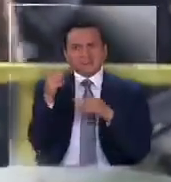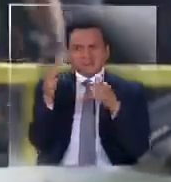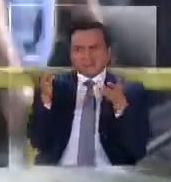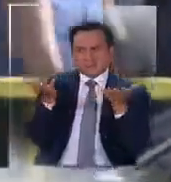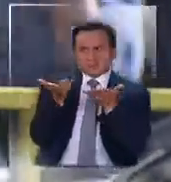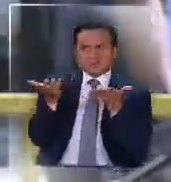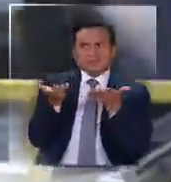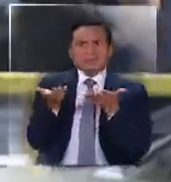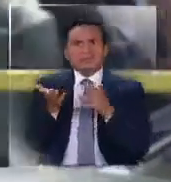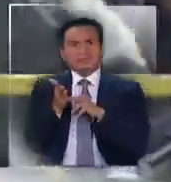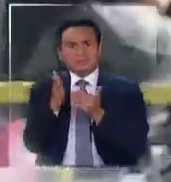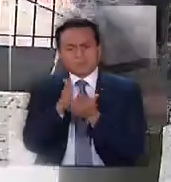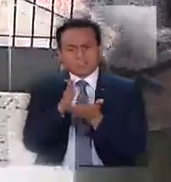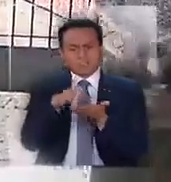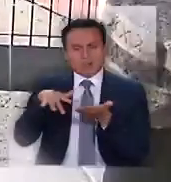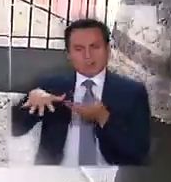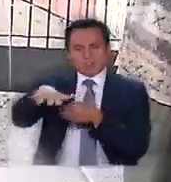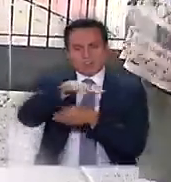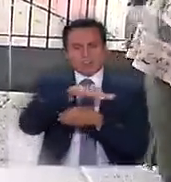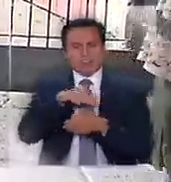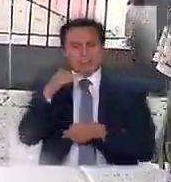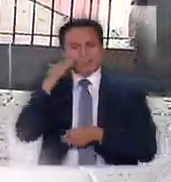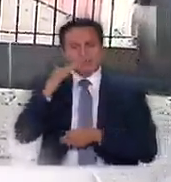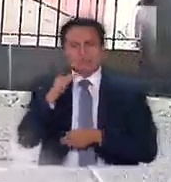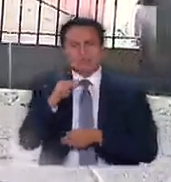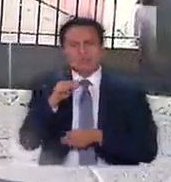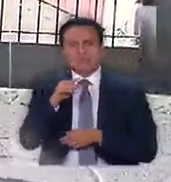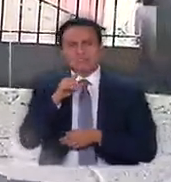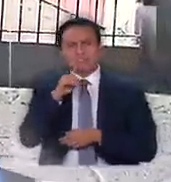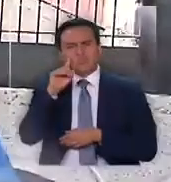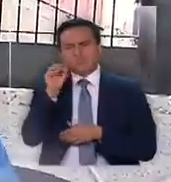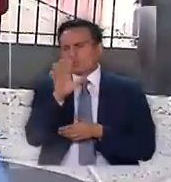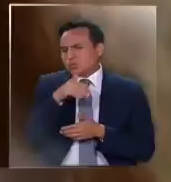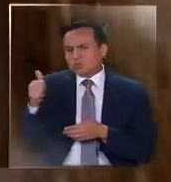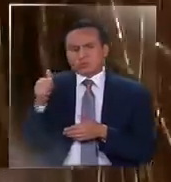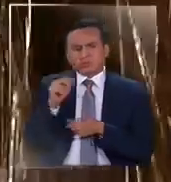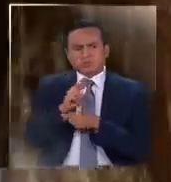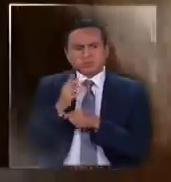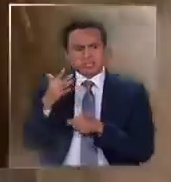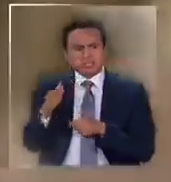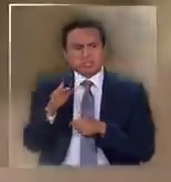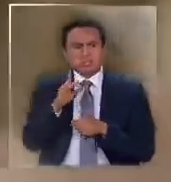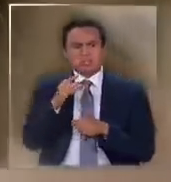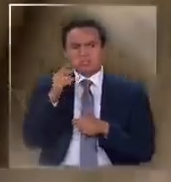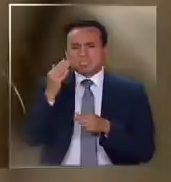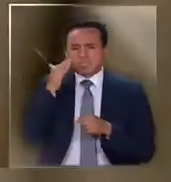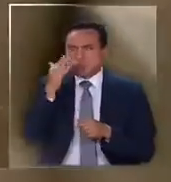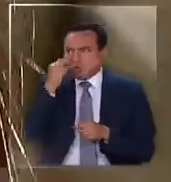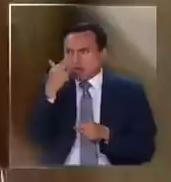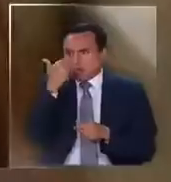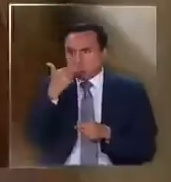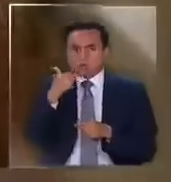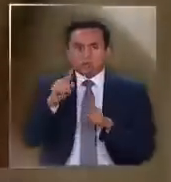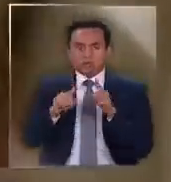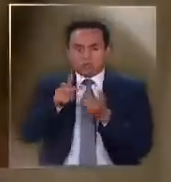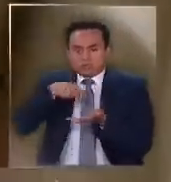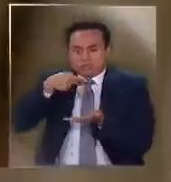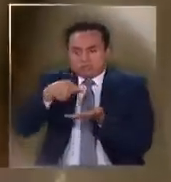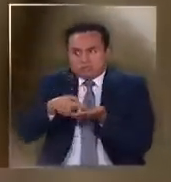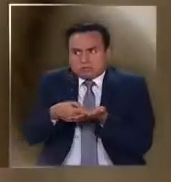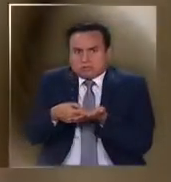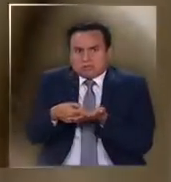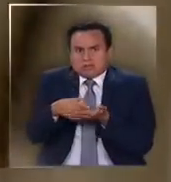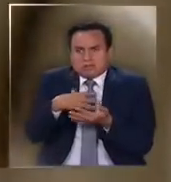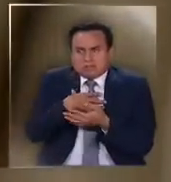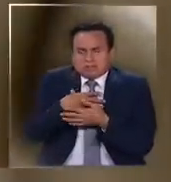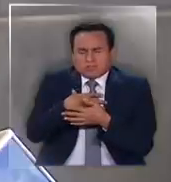en el colegio y alrededores. Para los niños, las tías, el profesor, están todos muertos. Las niñas iban llorando, había niños tirados en el suelo muy